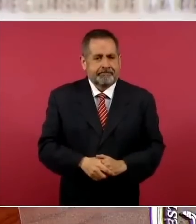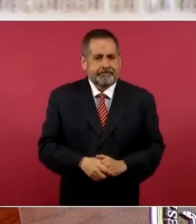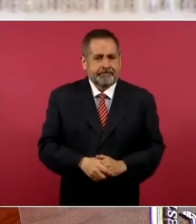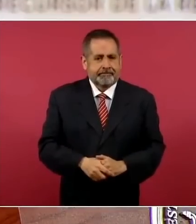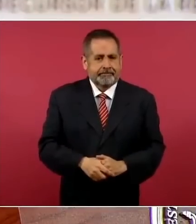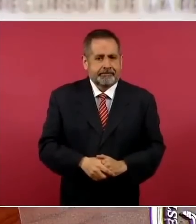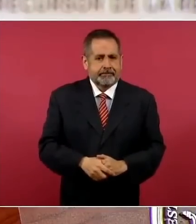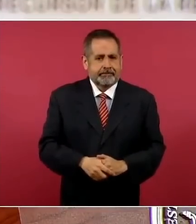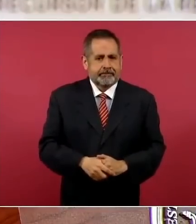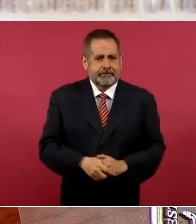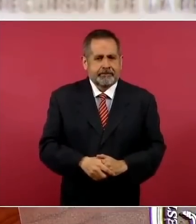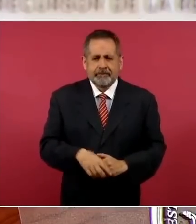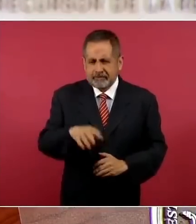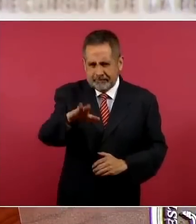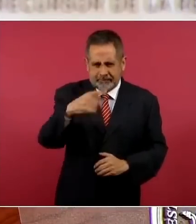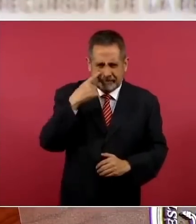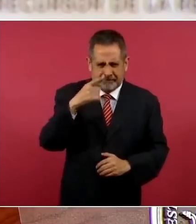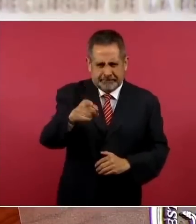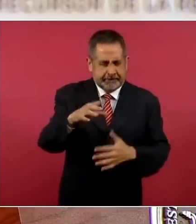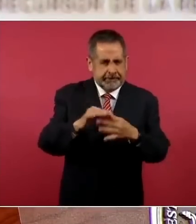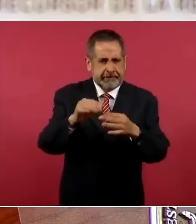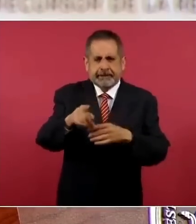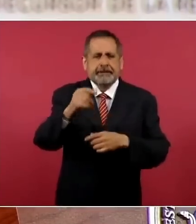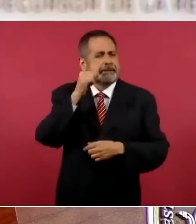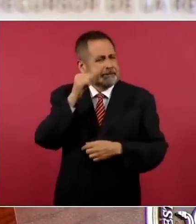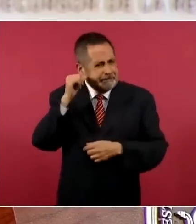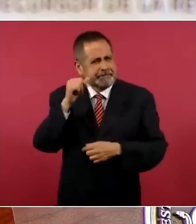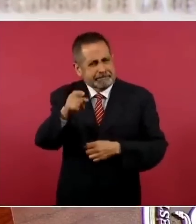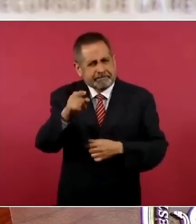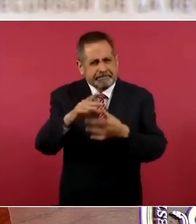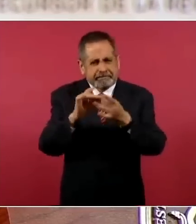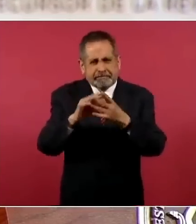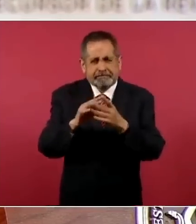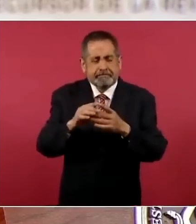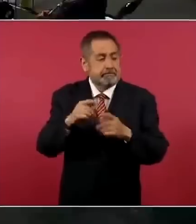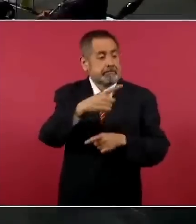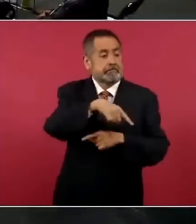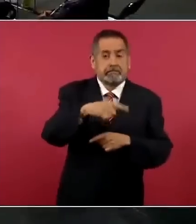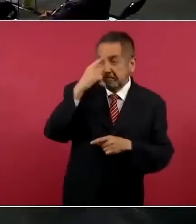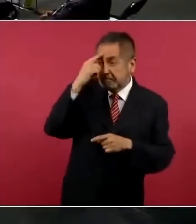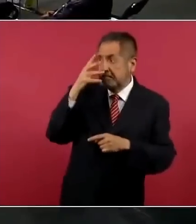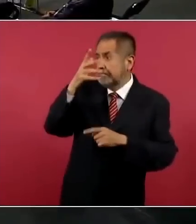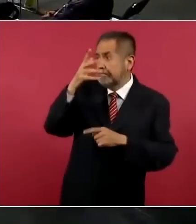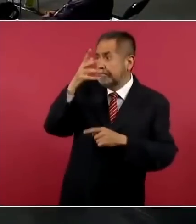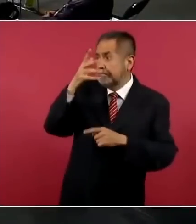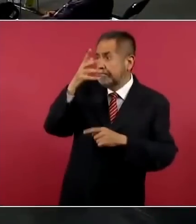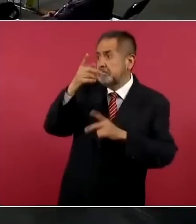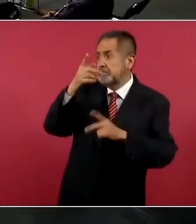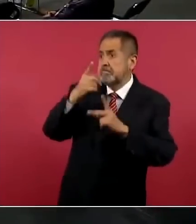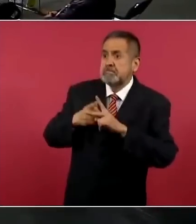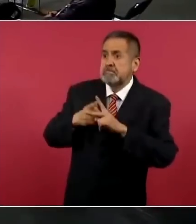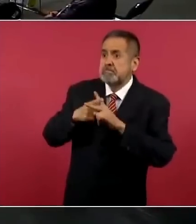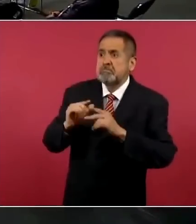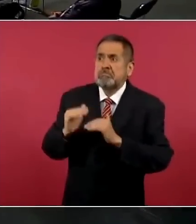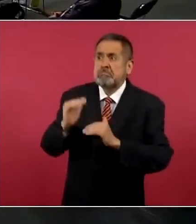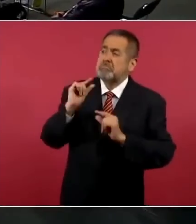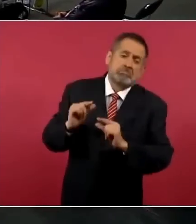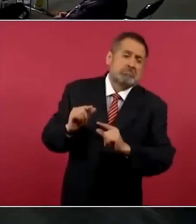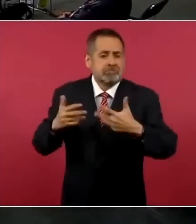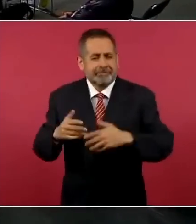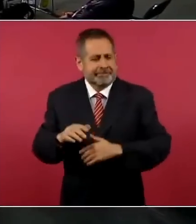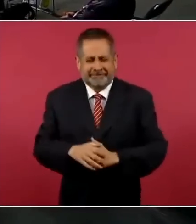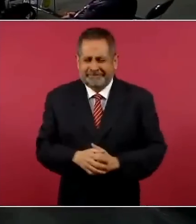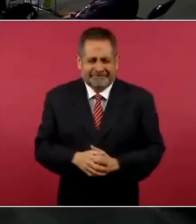Pero no tienes, ayer hablamos de los pronósticos de crecimiento económico.